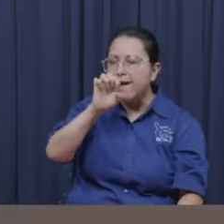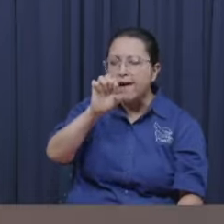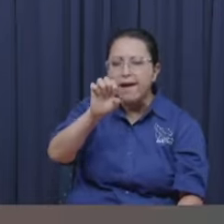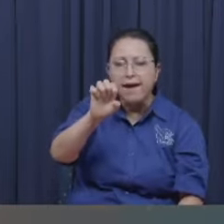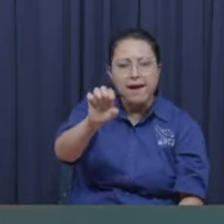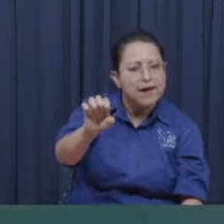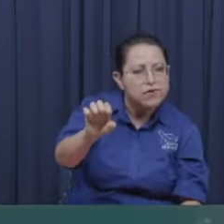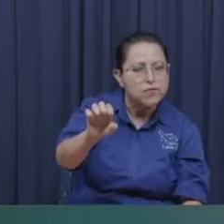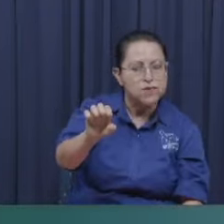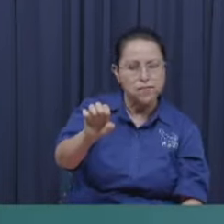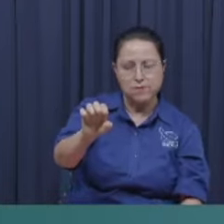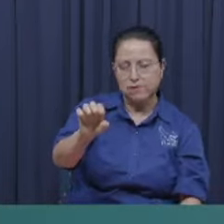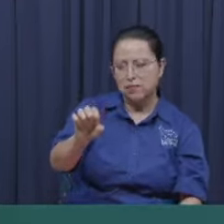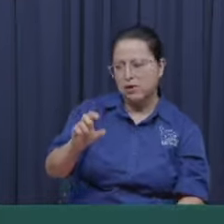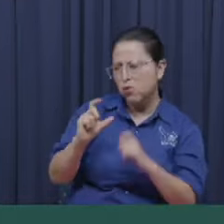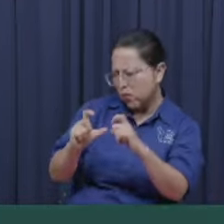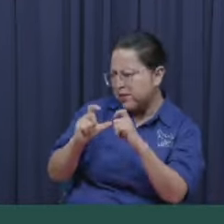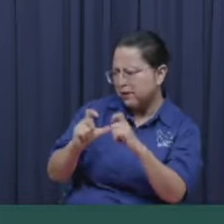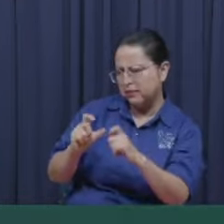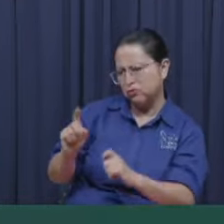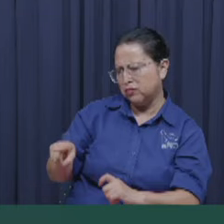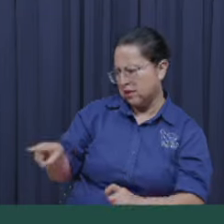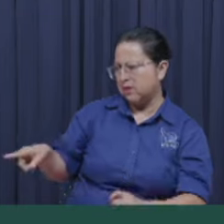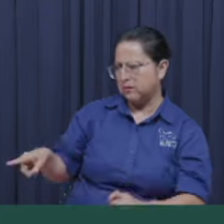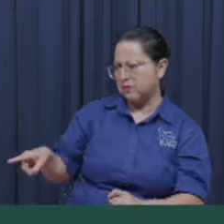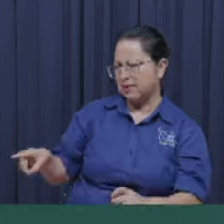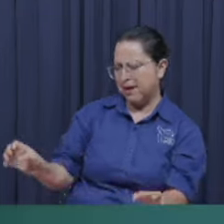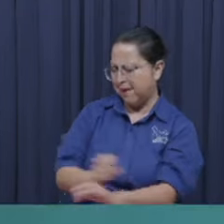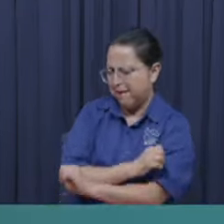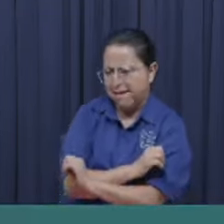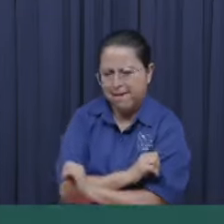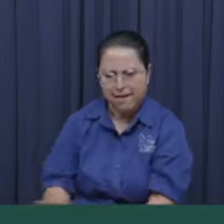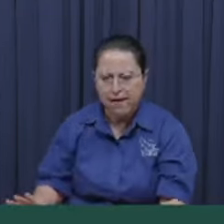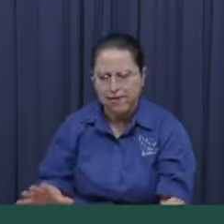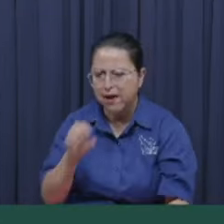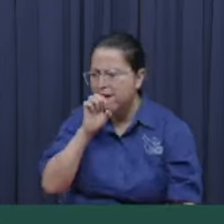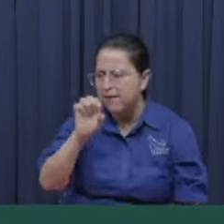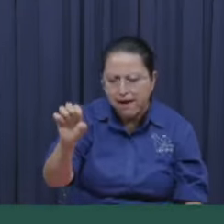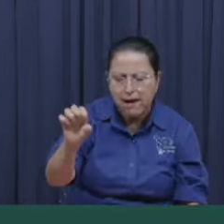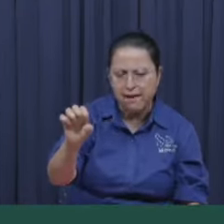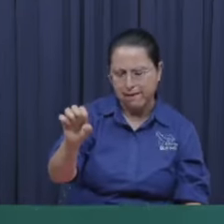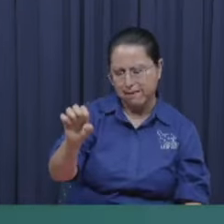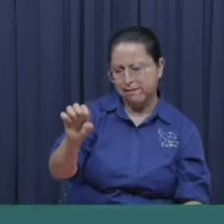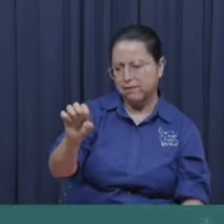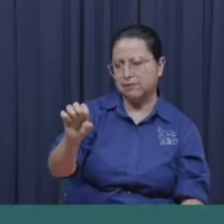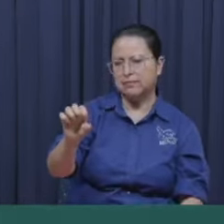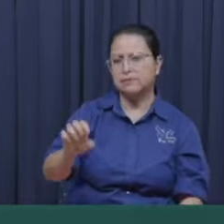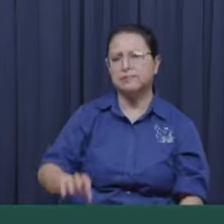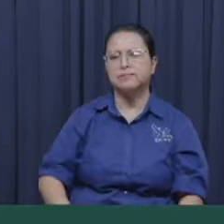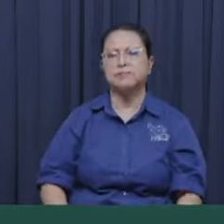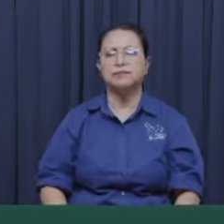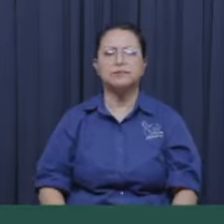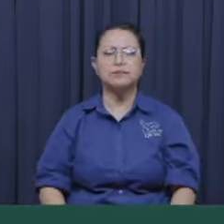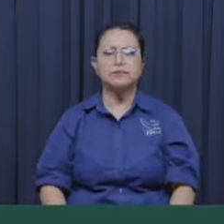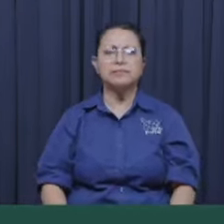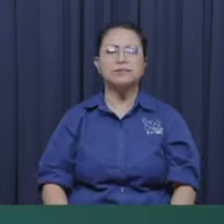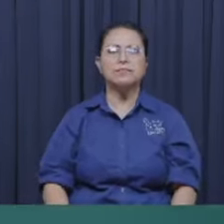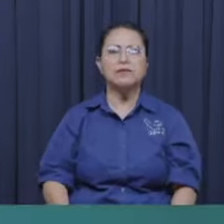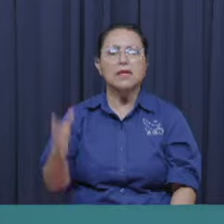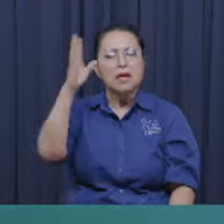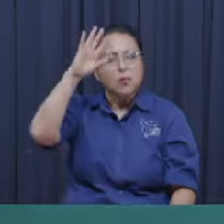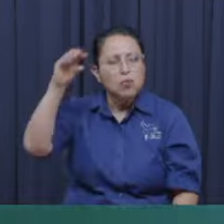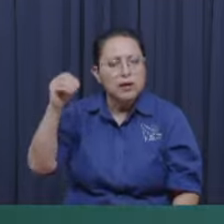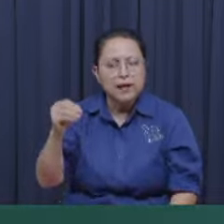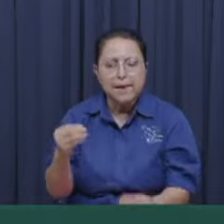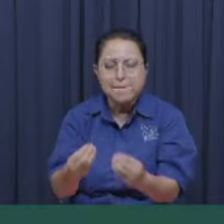Cuídense bien de que nadie los engañe. Por eso en verso 4, Jesús respondiendo les dice: mirad que nadie os engañe. Porque